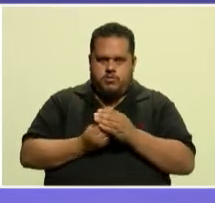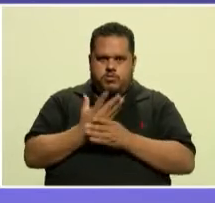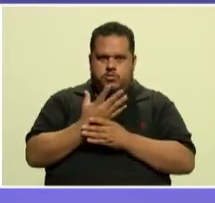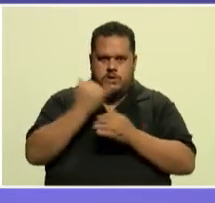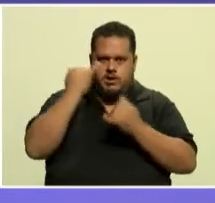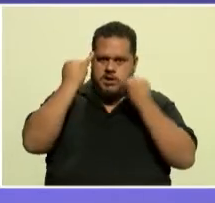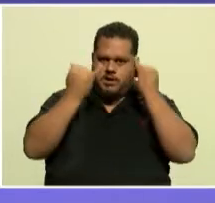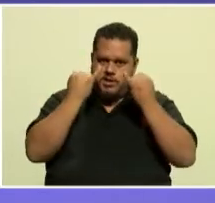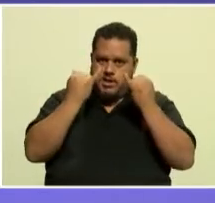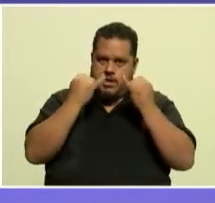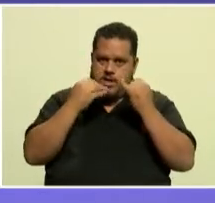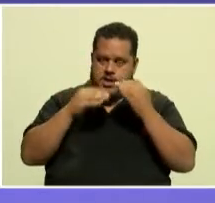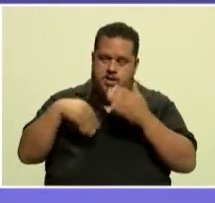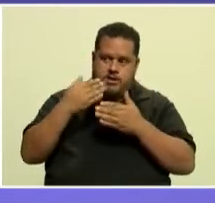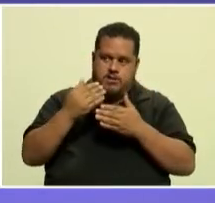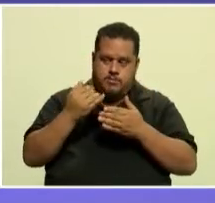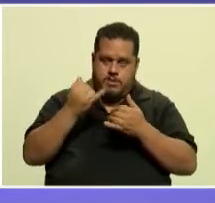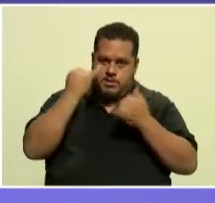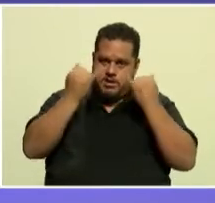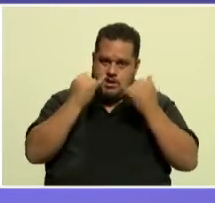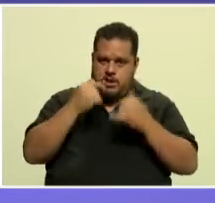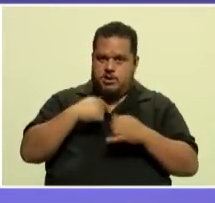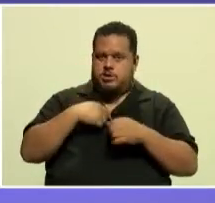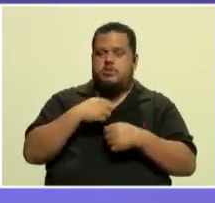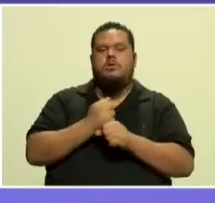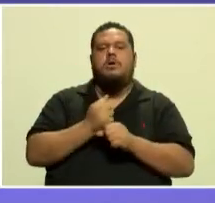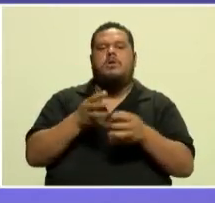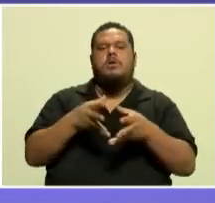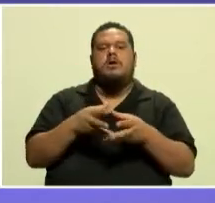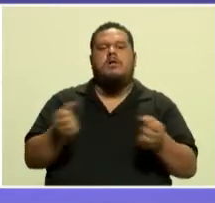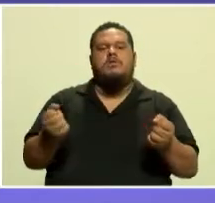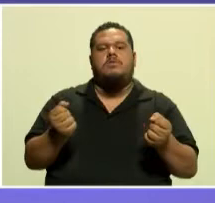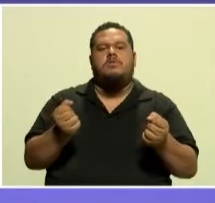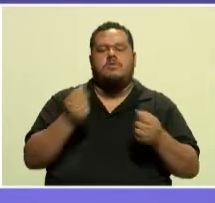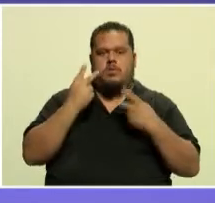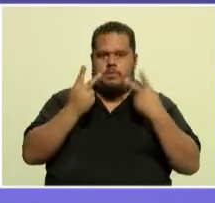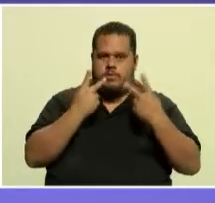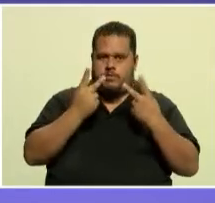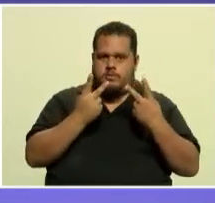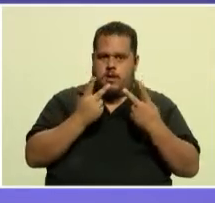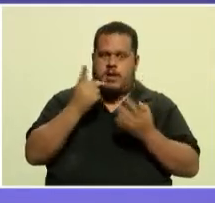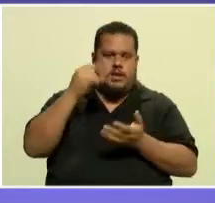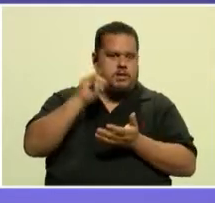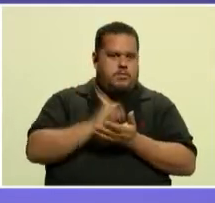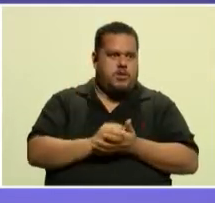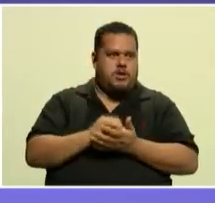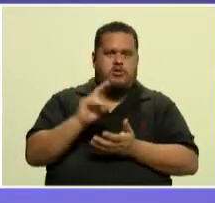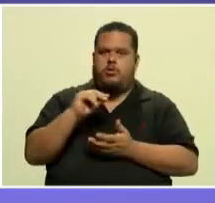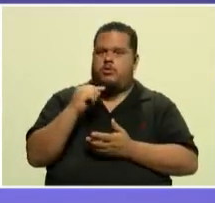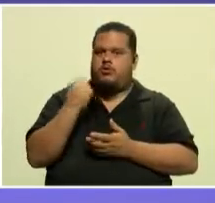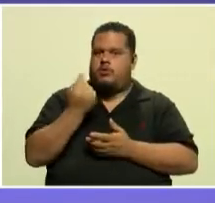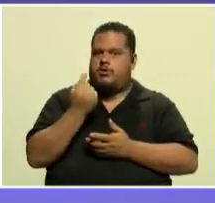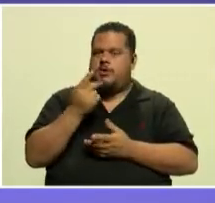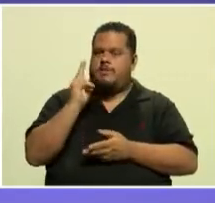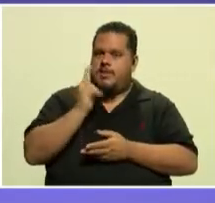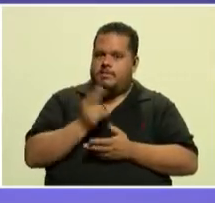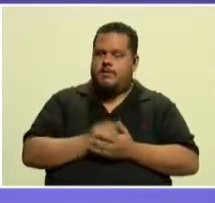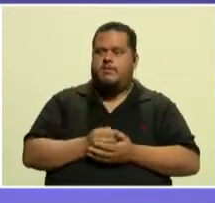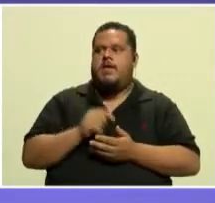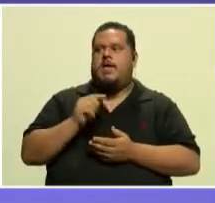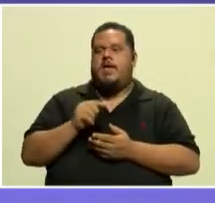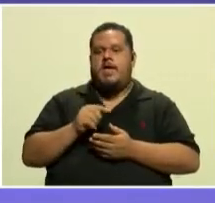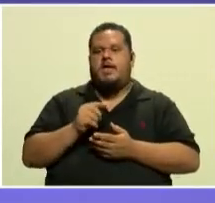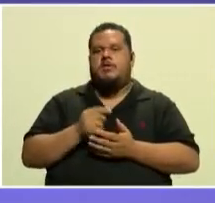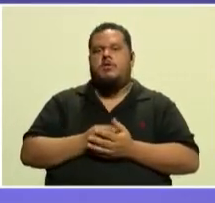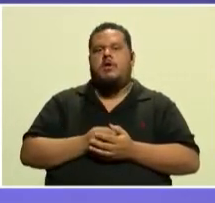de la idea yo genero la solución visual. Y entonces por eso no siempre es la misma, ¿verdad? Este es un performance,